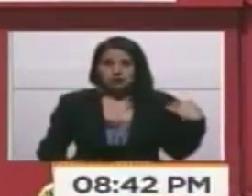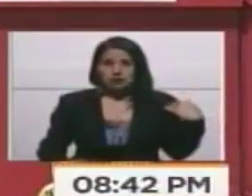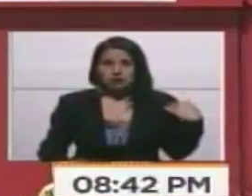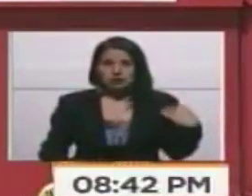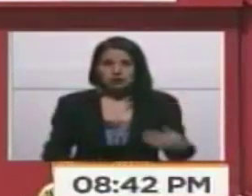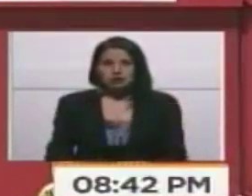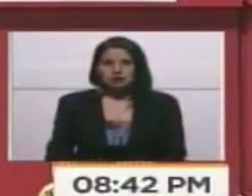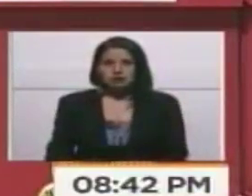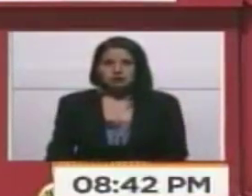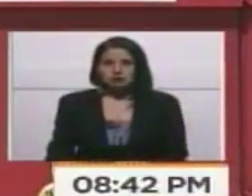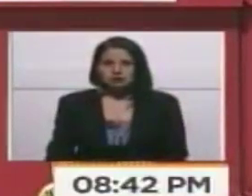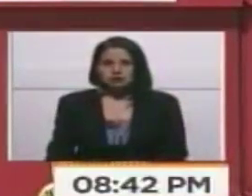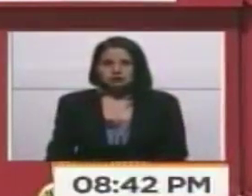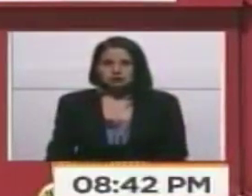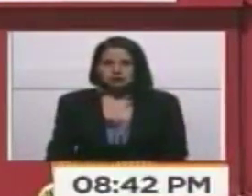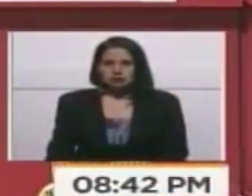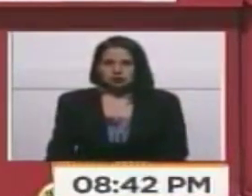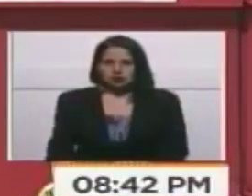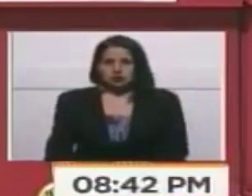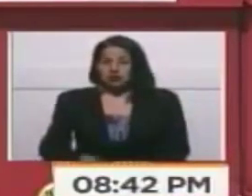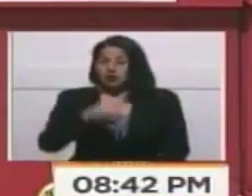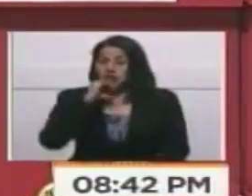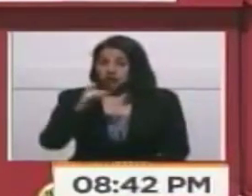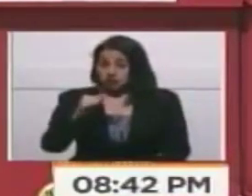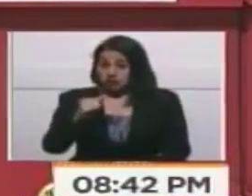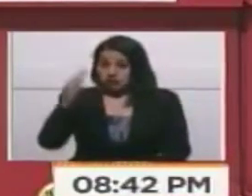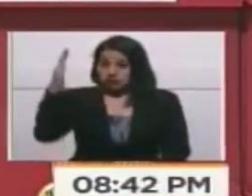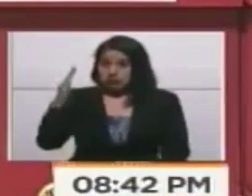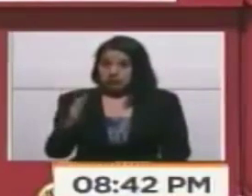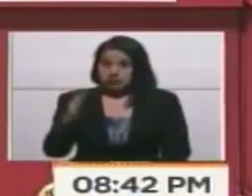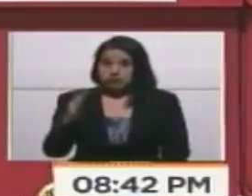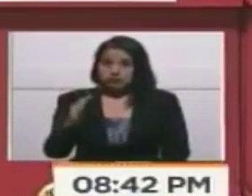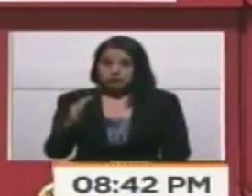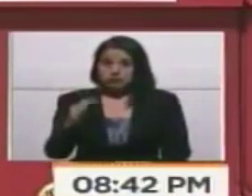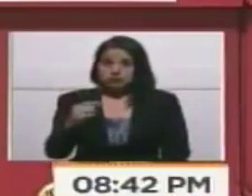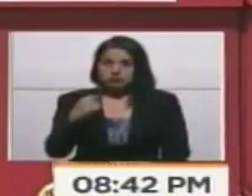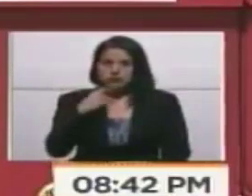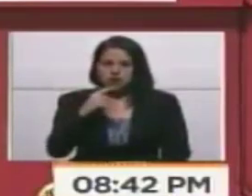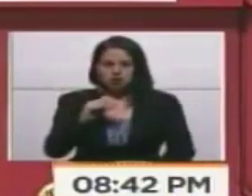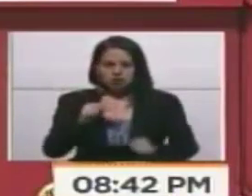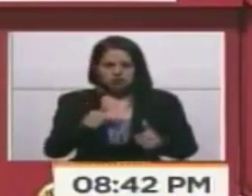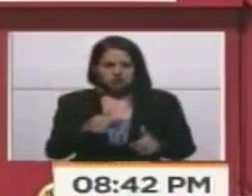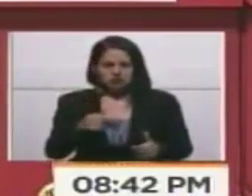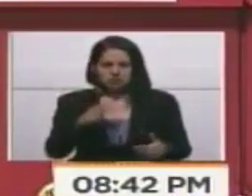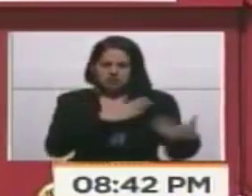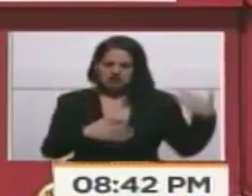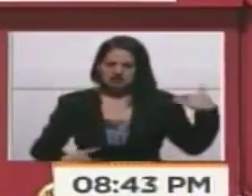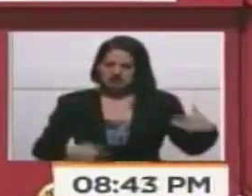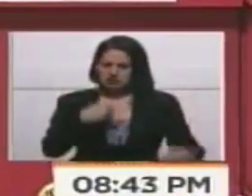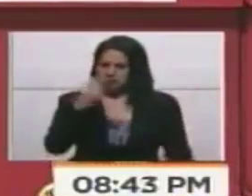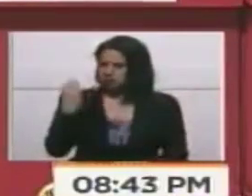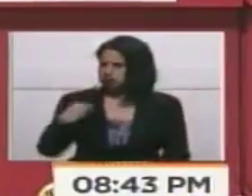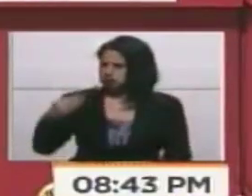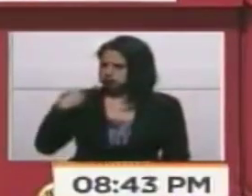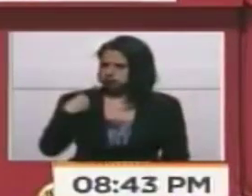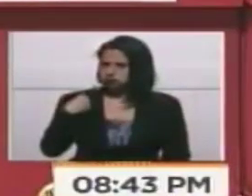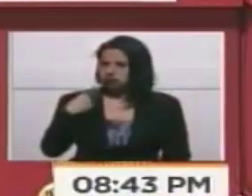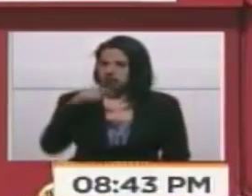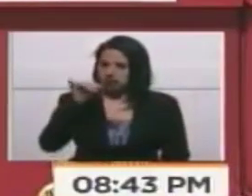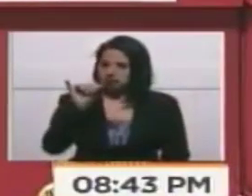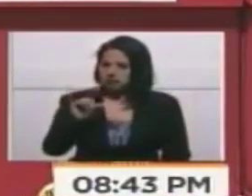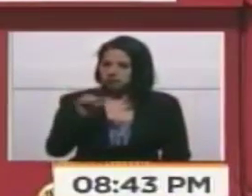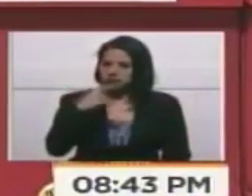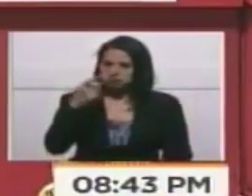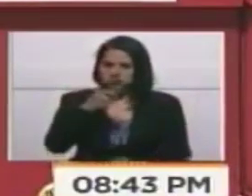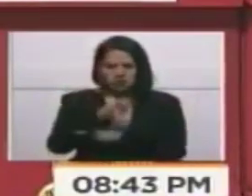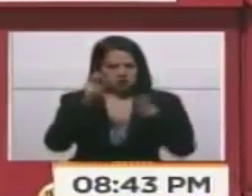nuestro presidente, esa información llegó y comenzó, al presidente le llegó la información. Él mismo